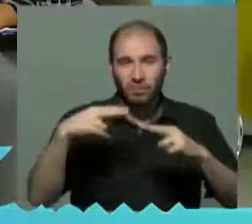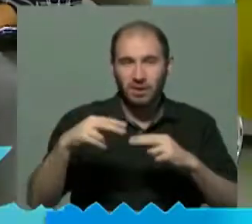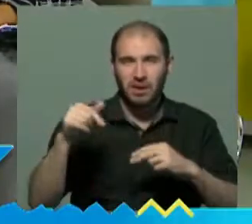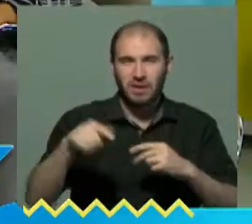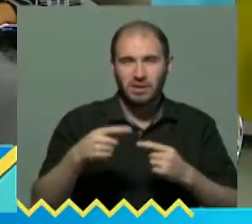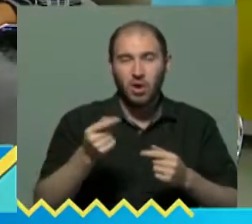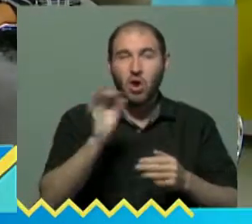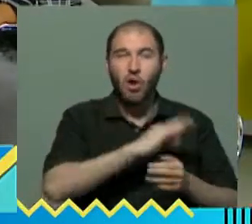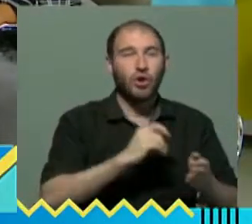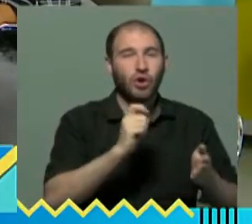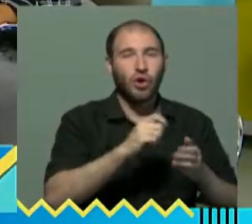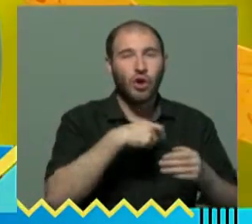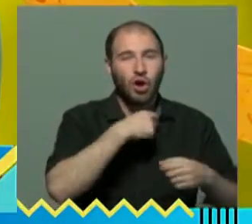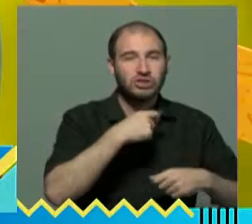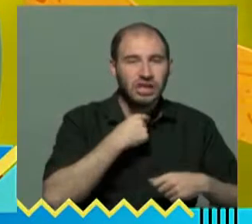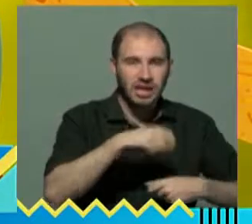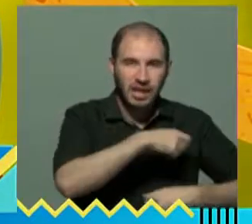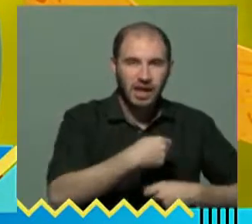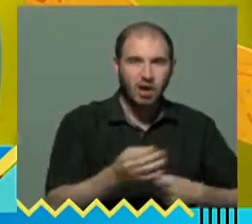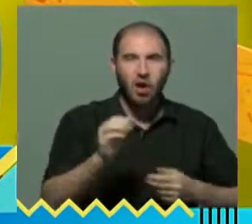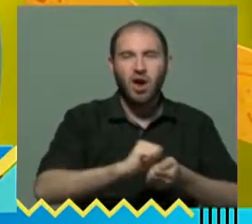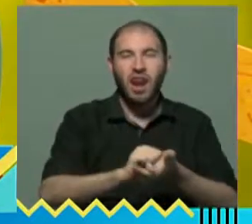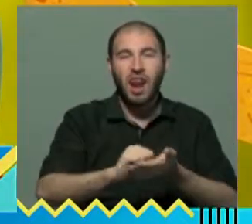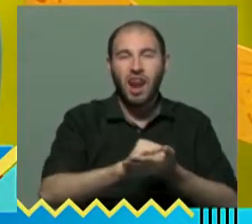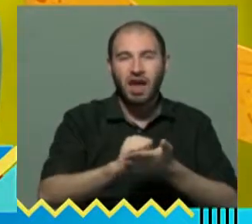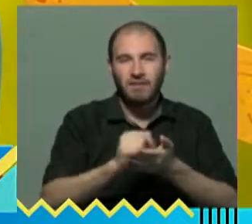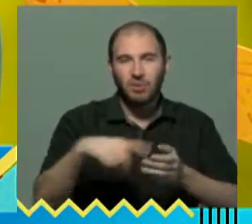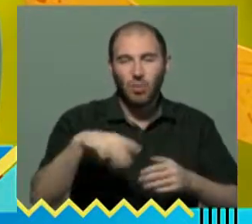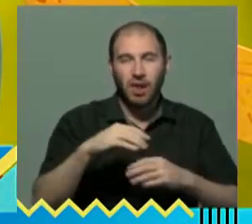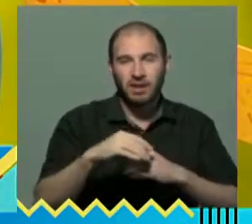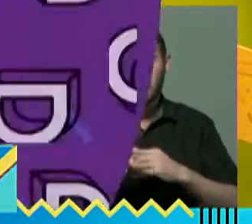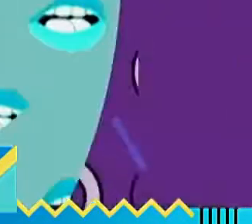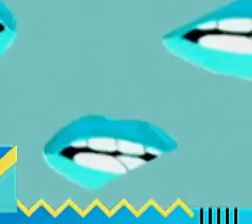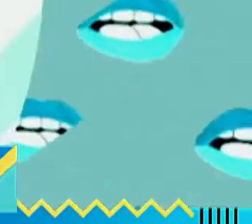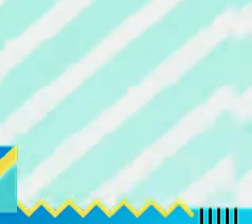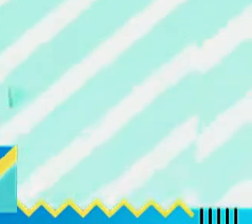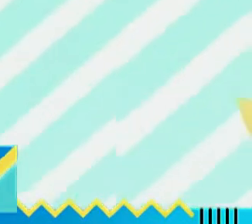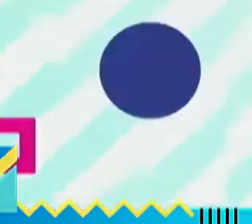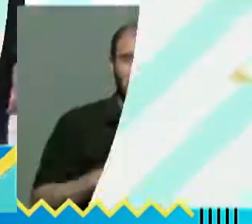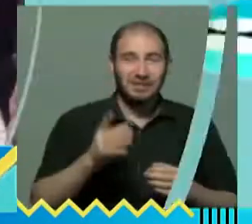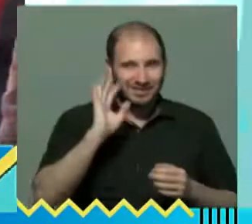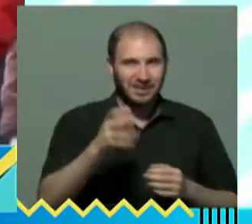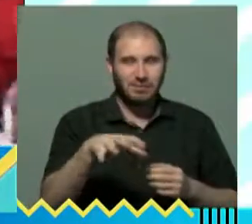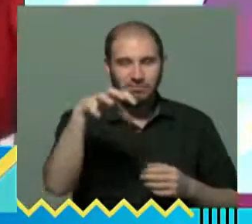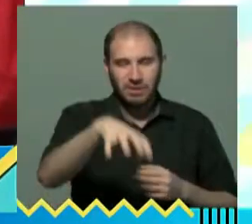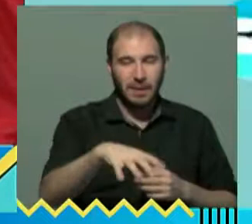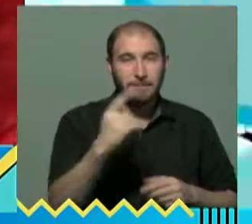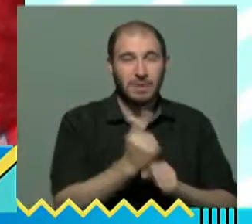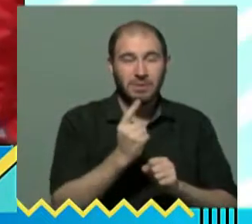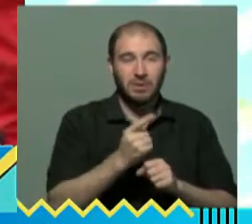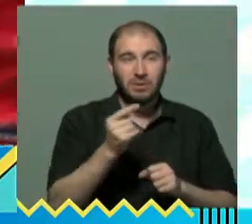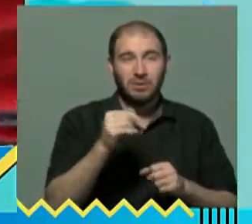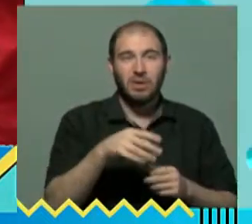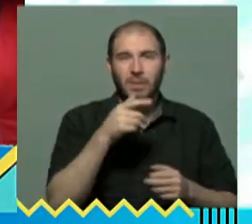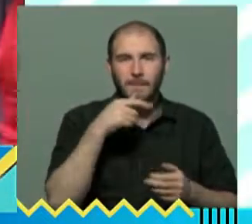que más demanda, o en la ¿no? cocina, o el lavar en los restaurantes y demás, y sabemos que en ese rubro, primero, que los explotan